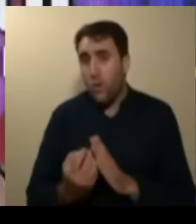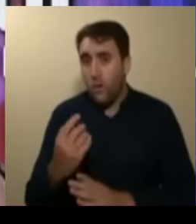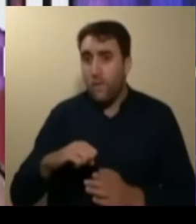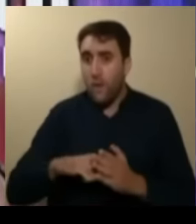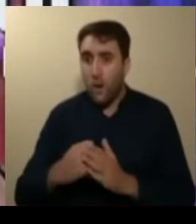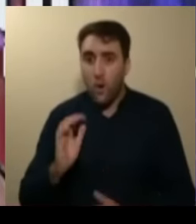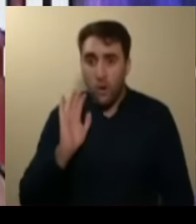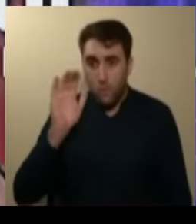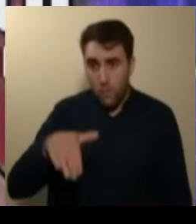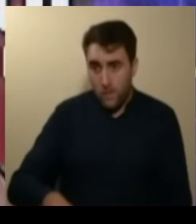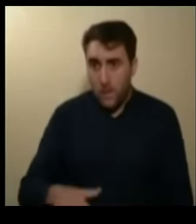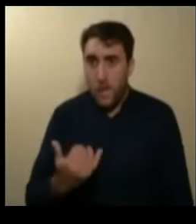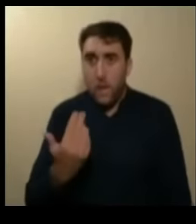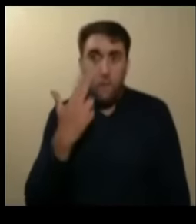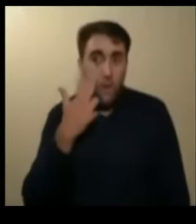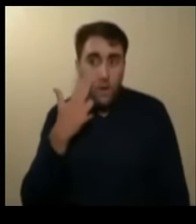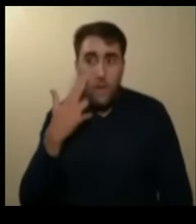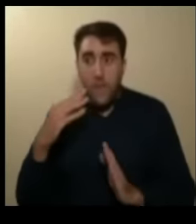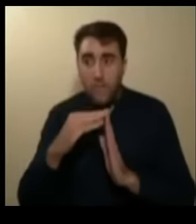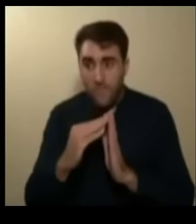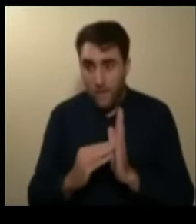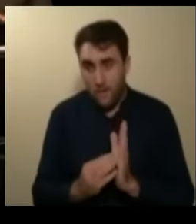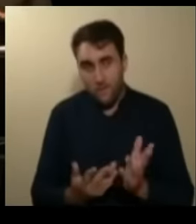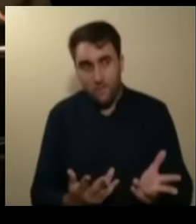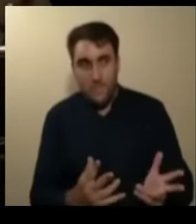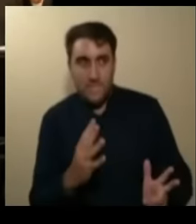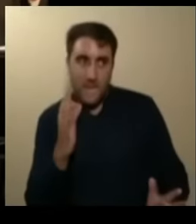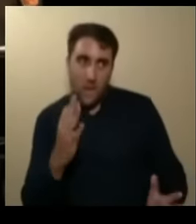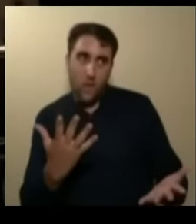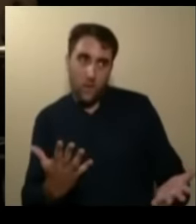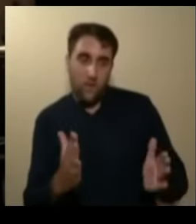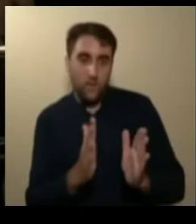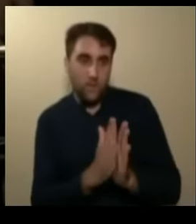No, o sea que el problema... No, estos datos están... Señor senador,